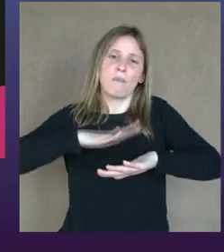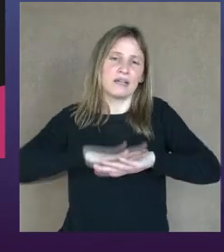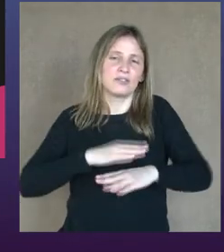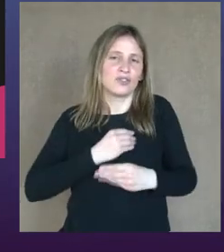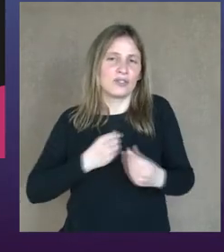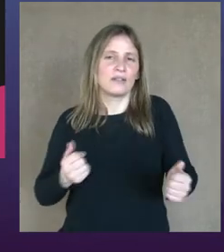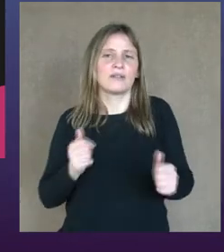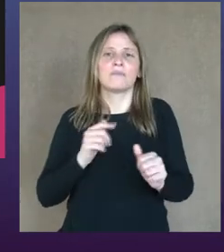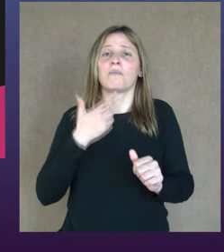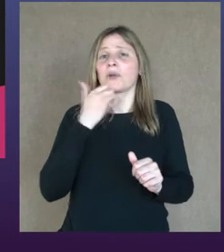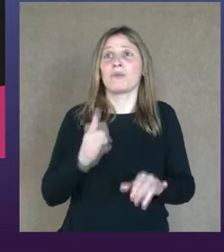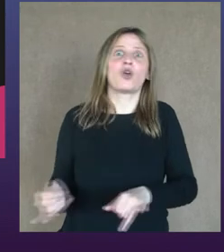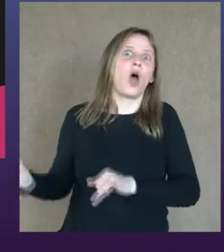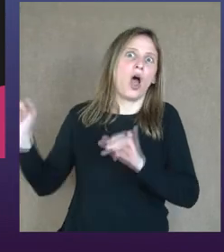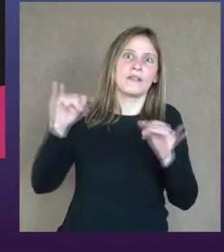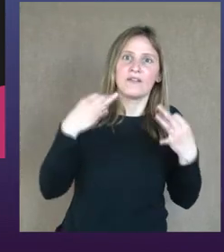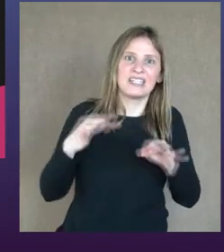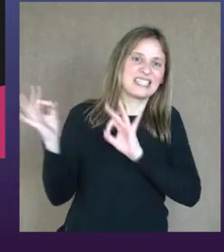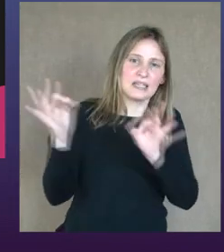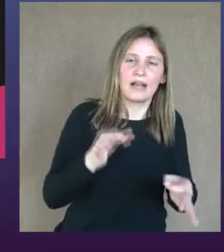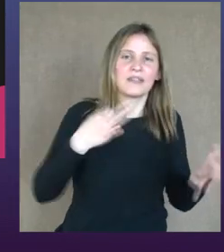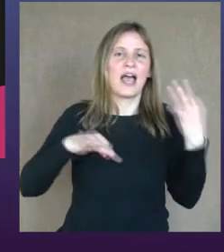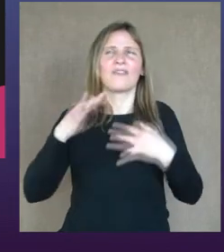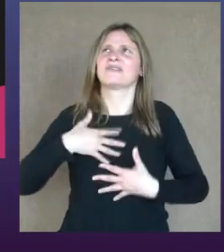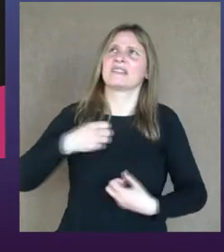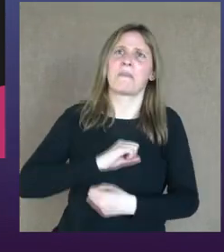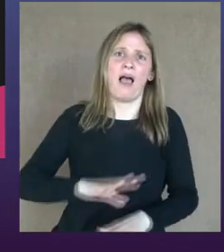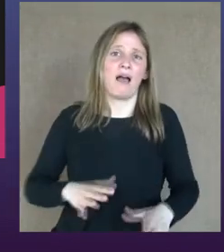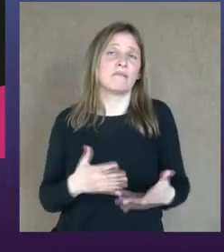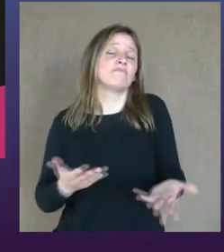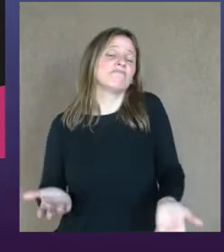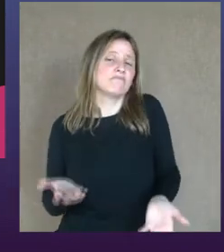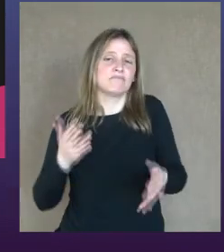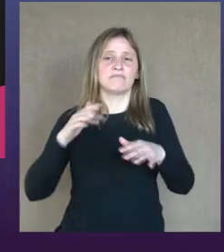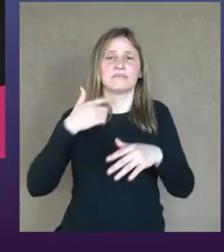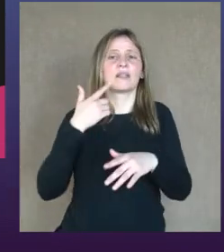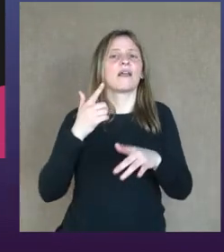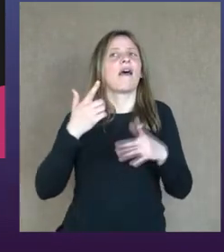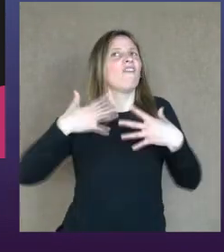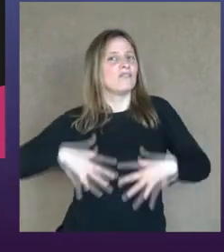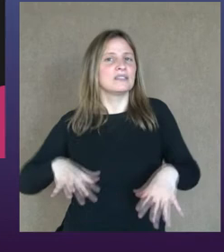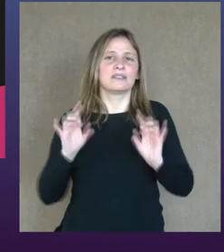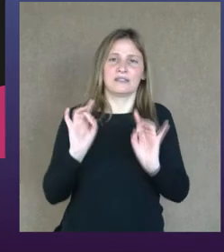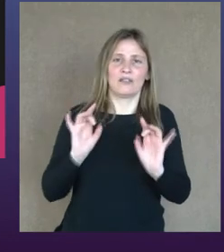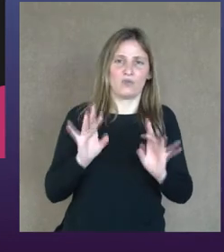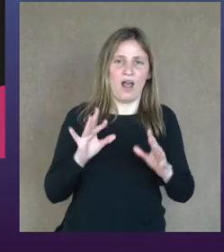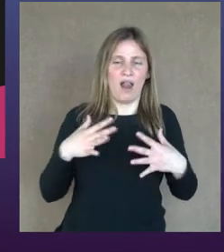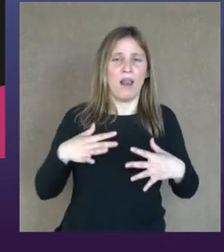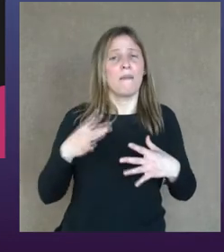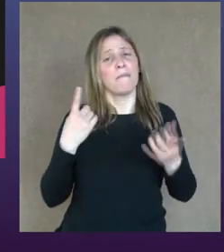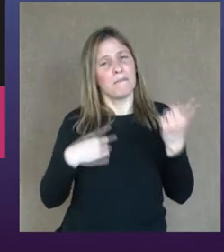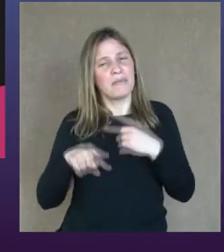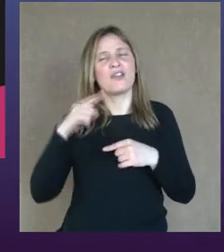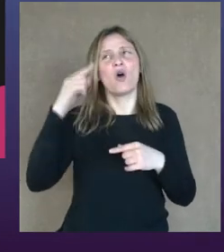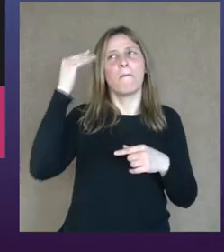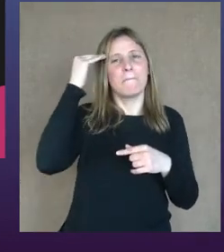porque puedes estar todo el día bien y llegas al teatro y por ahí te sentiste mal en ese momento. Digamos, es una cuestión física natural, pero la